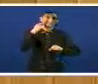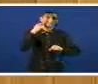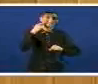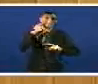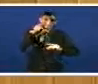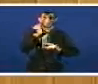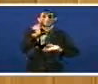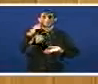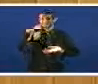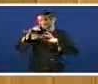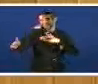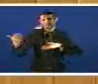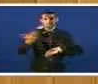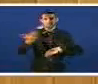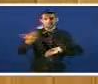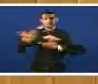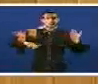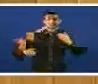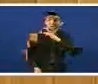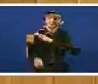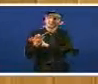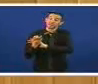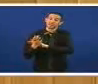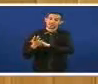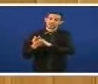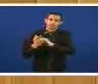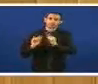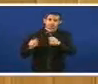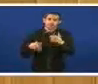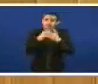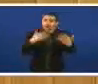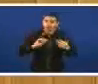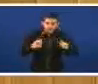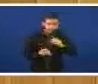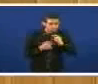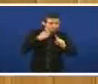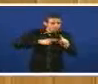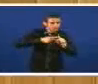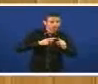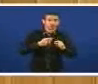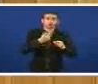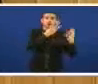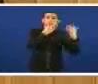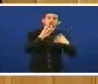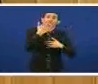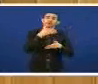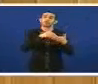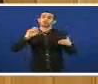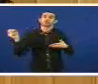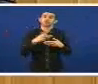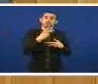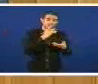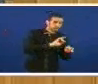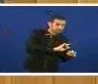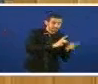de que dice na súa concepción, pero que ainda foi peor na súa aplicación, posto que nos privou de 805 millóns de euros que